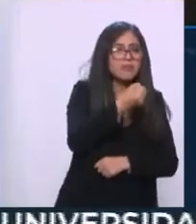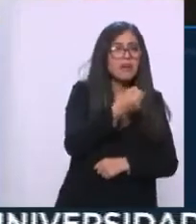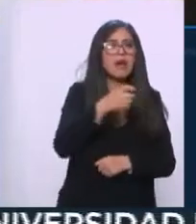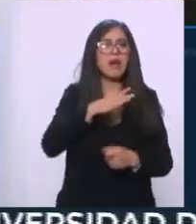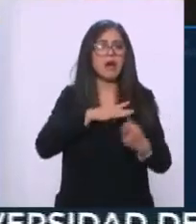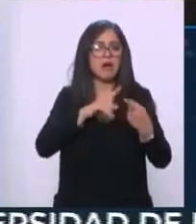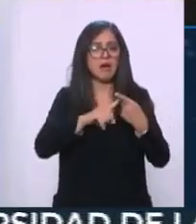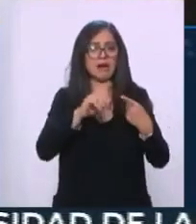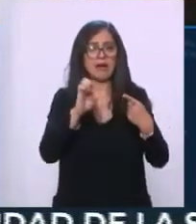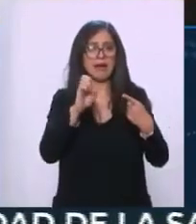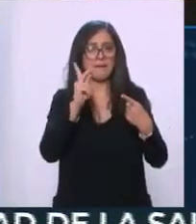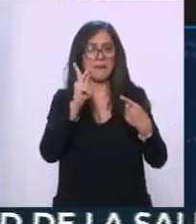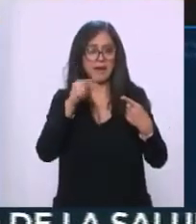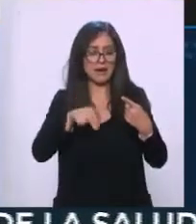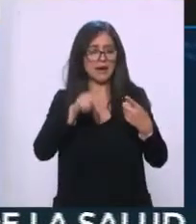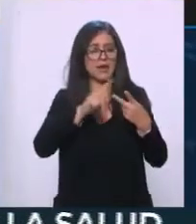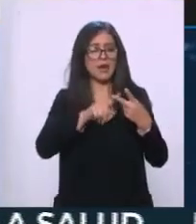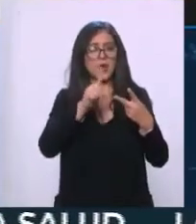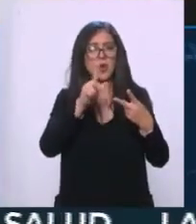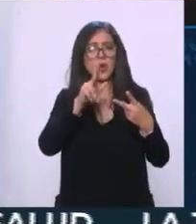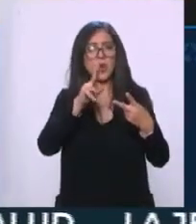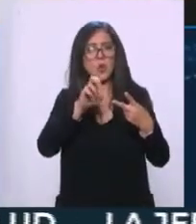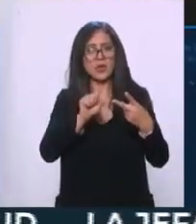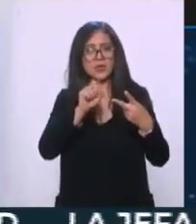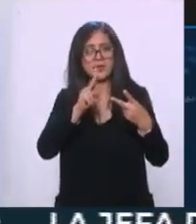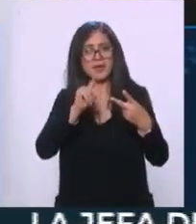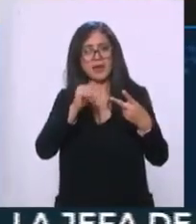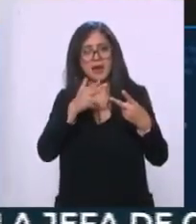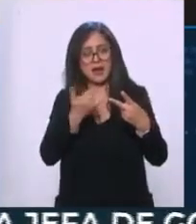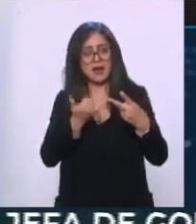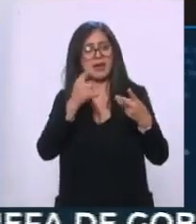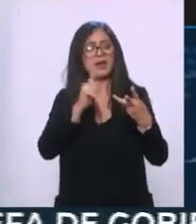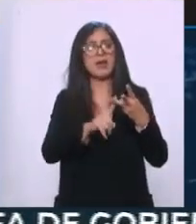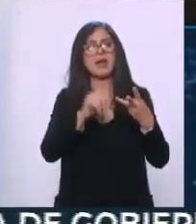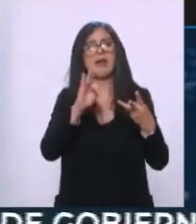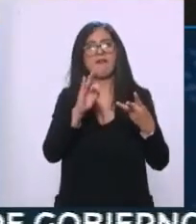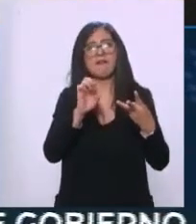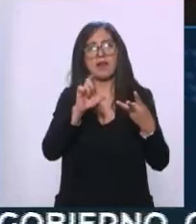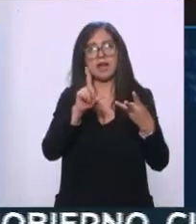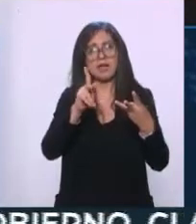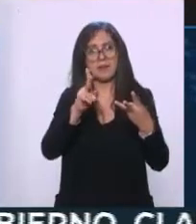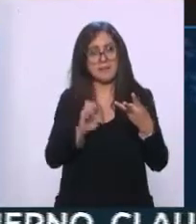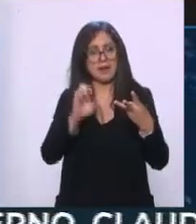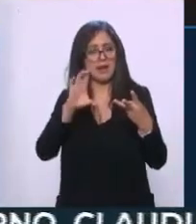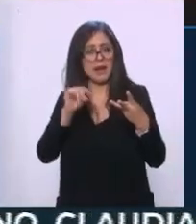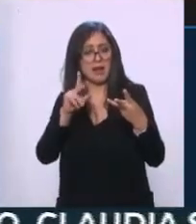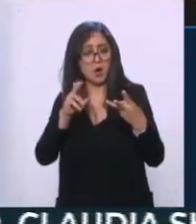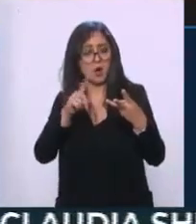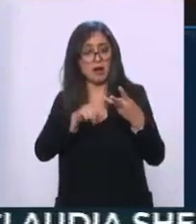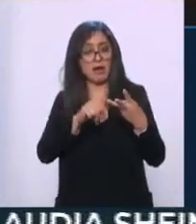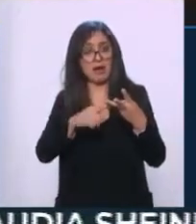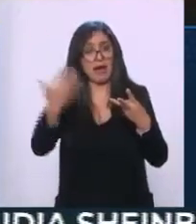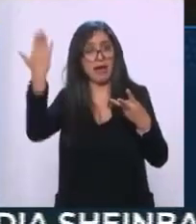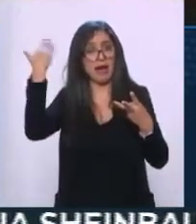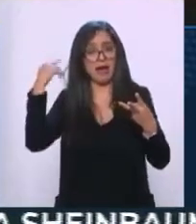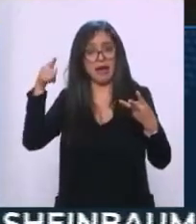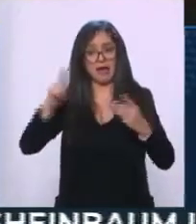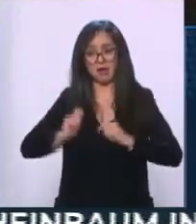Peña Nieto, de Luis Videgaray, de Felipe Calderón, que desde que era presidente pues ya había hecho negocios